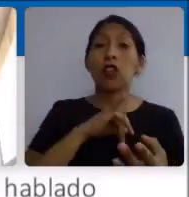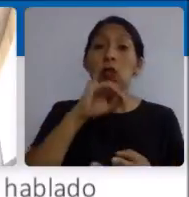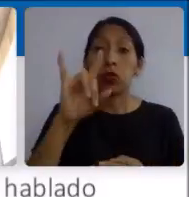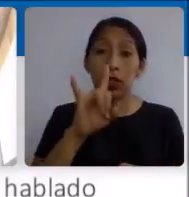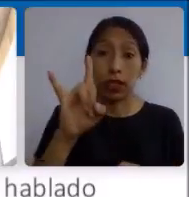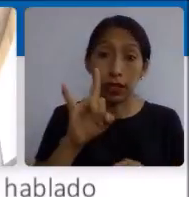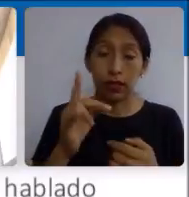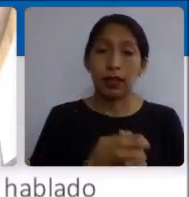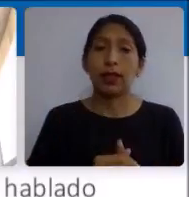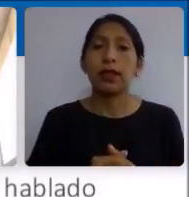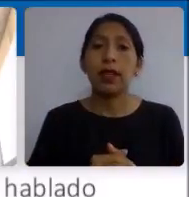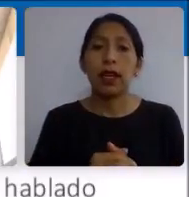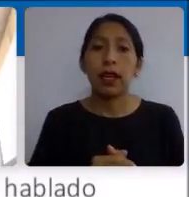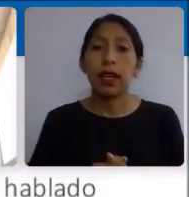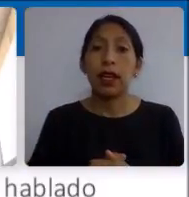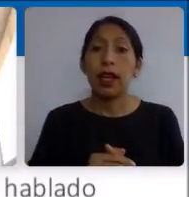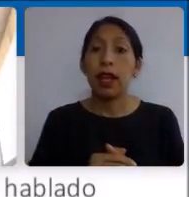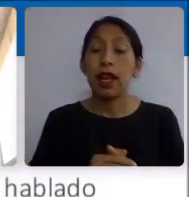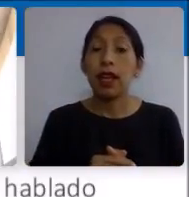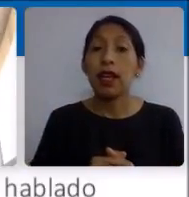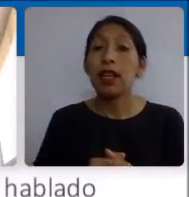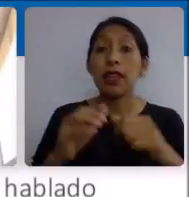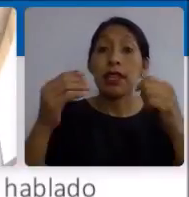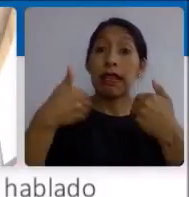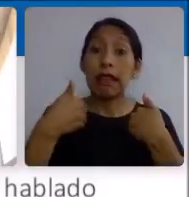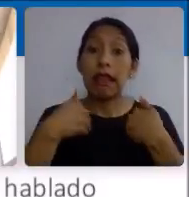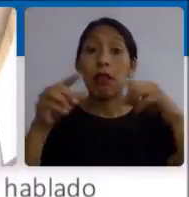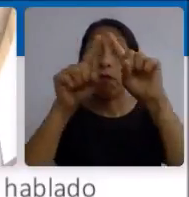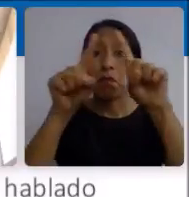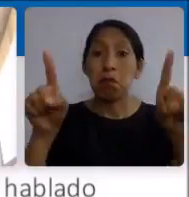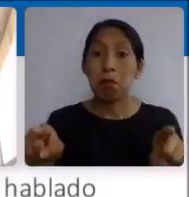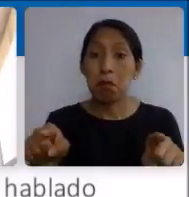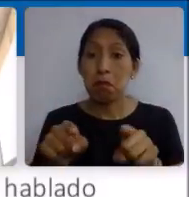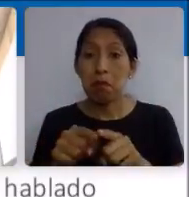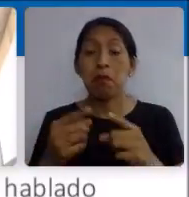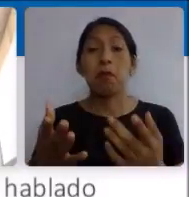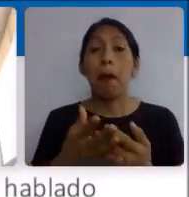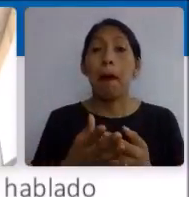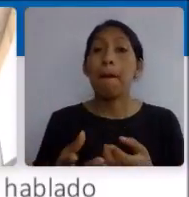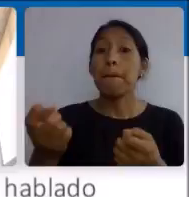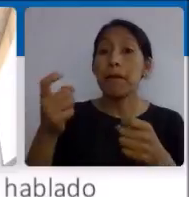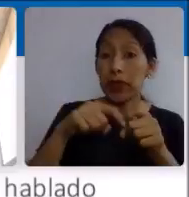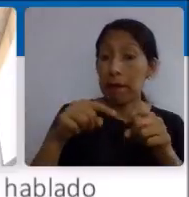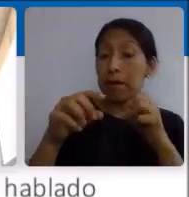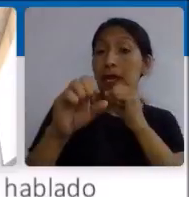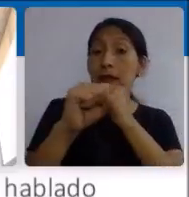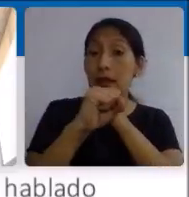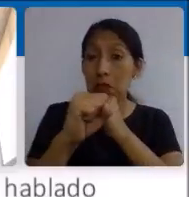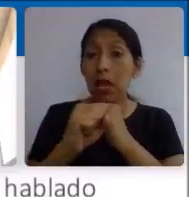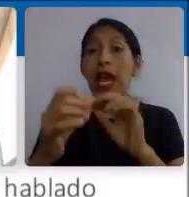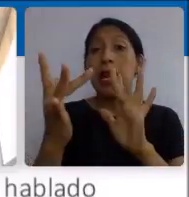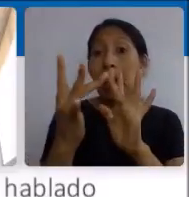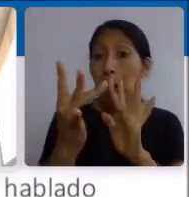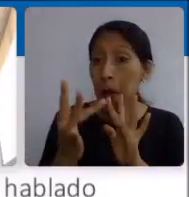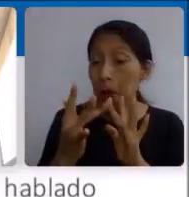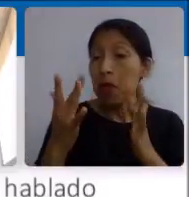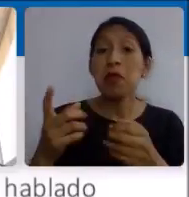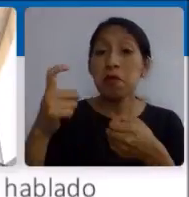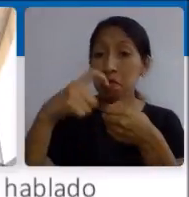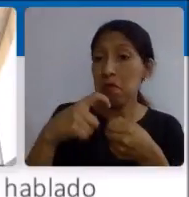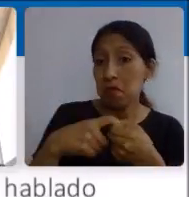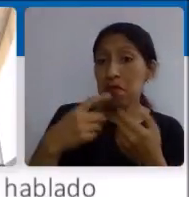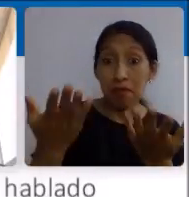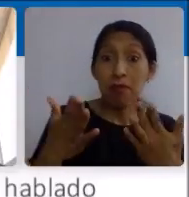sea tener una campaña de emailing, participar en campañas de redes sociales, en fin,